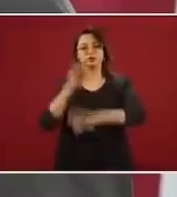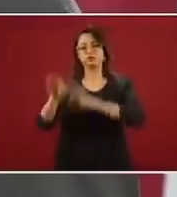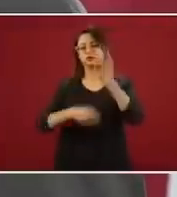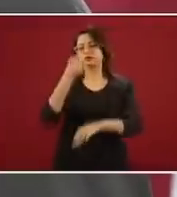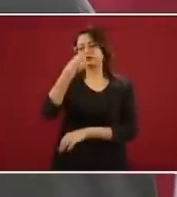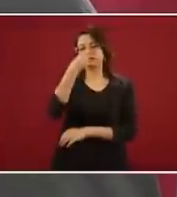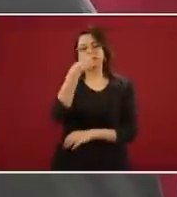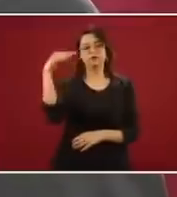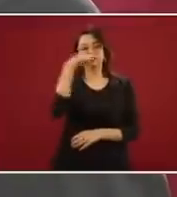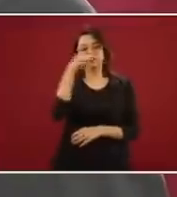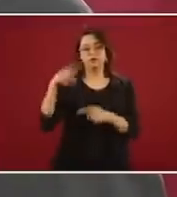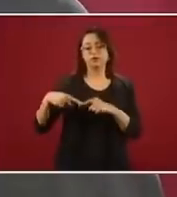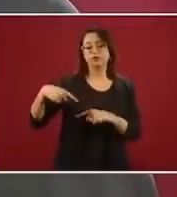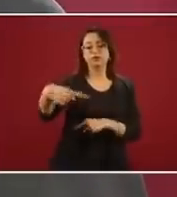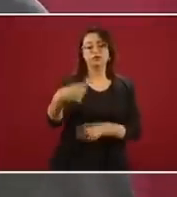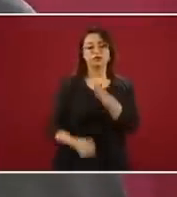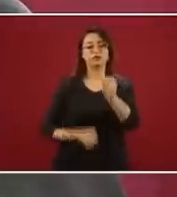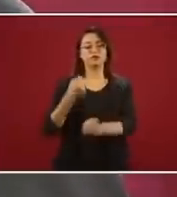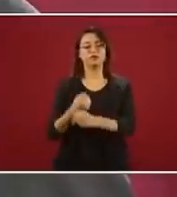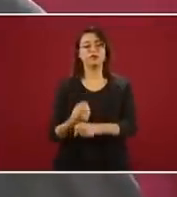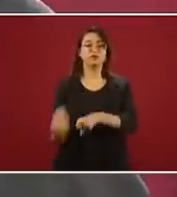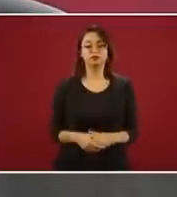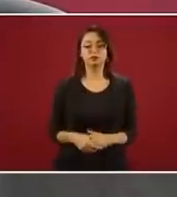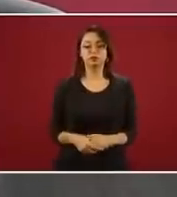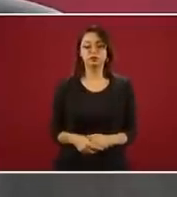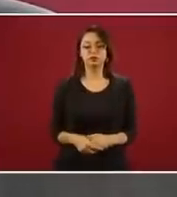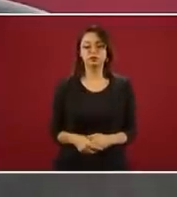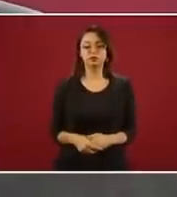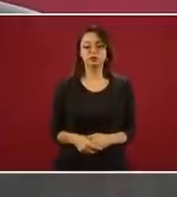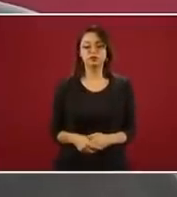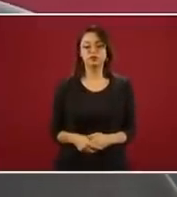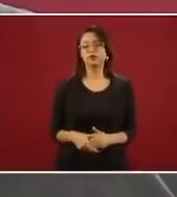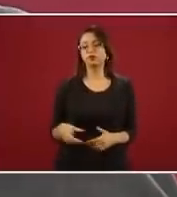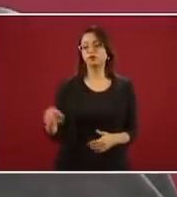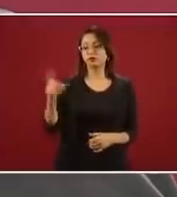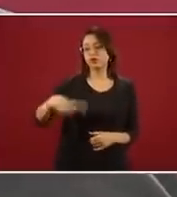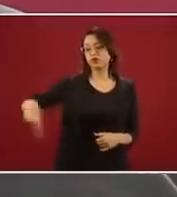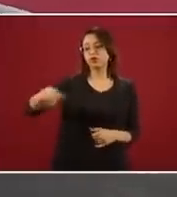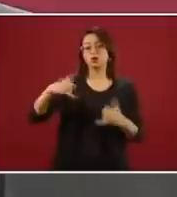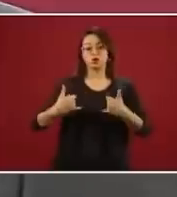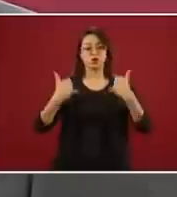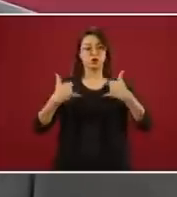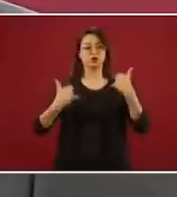año de aumento 40,000 millones. El Jóvenes Construyendo el Futuro,